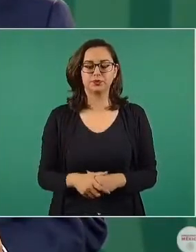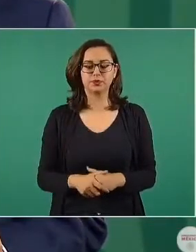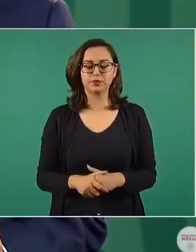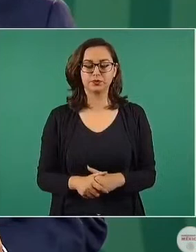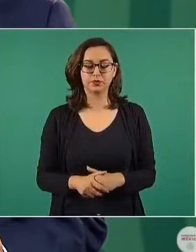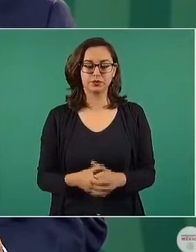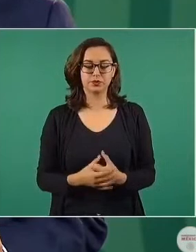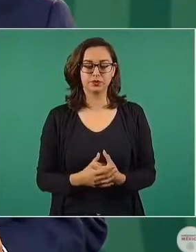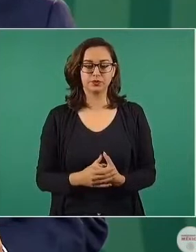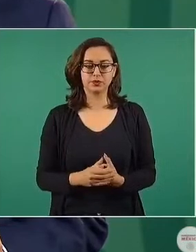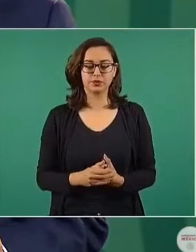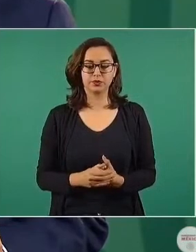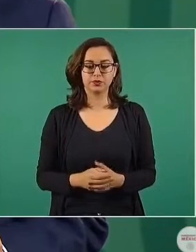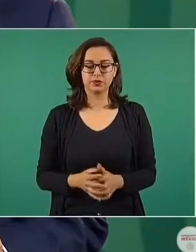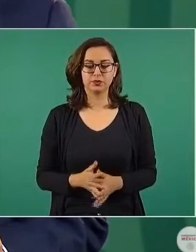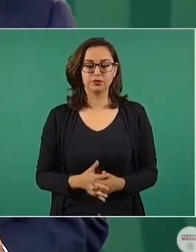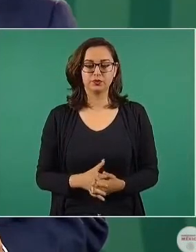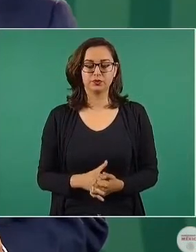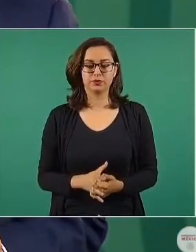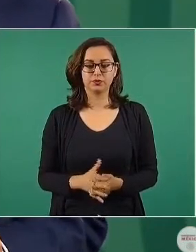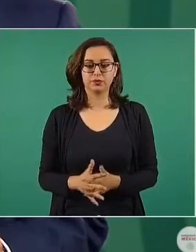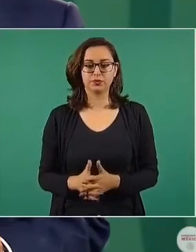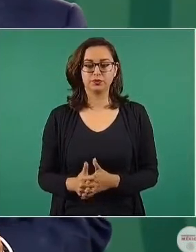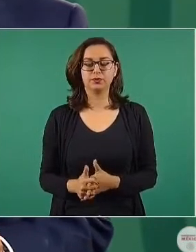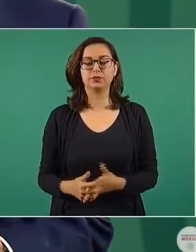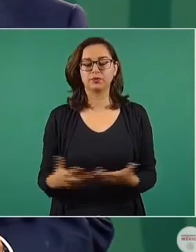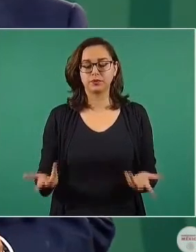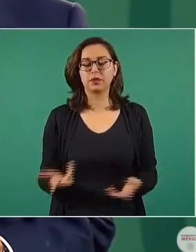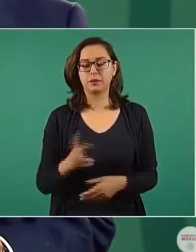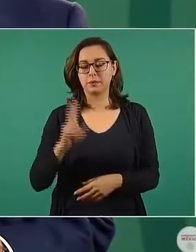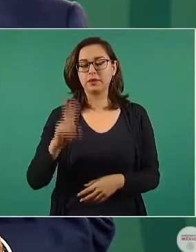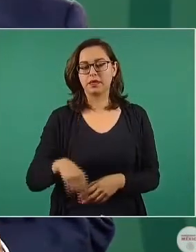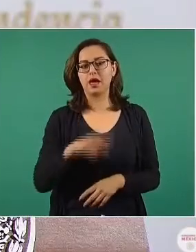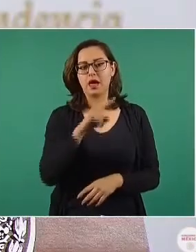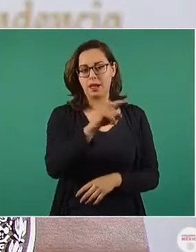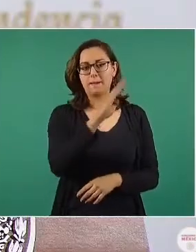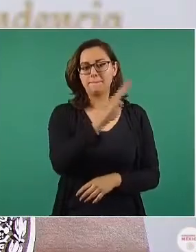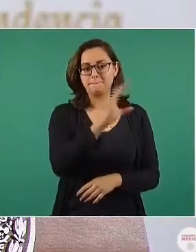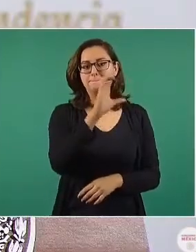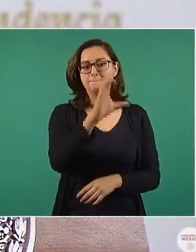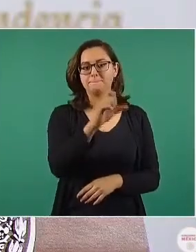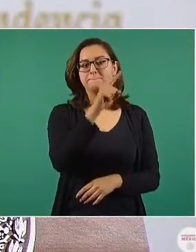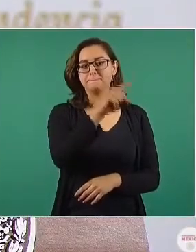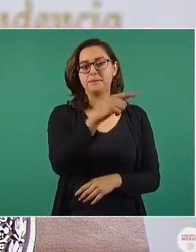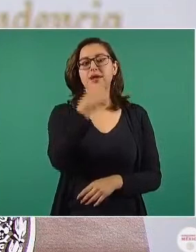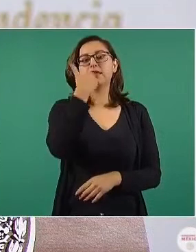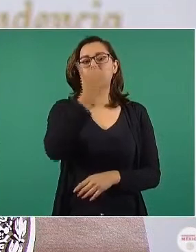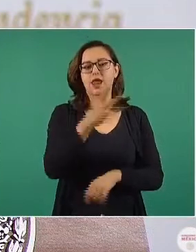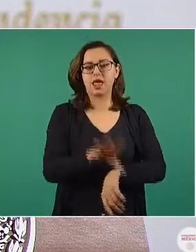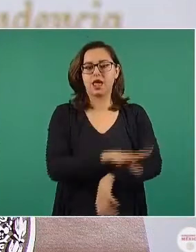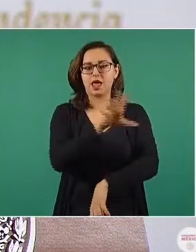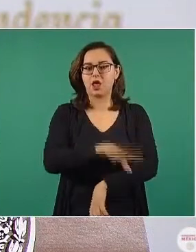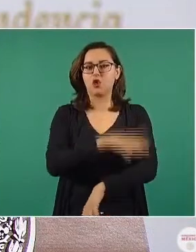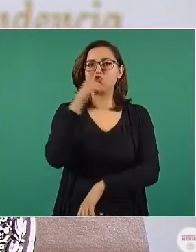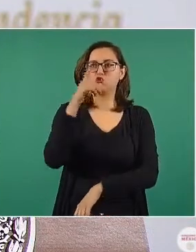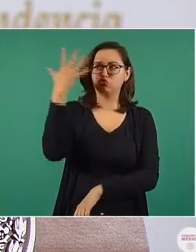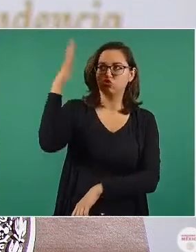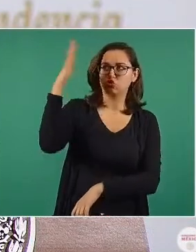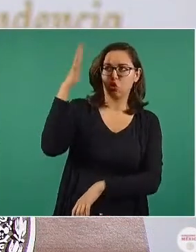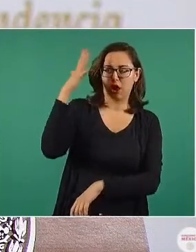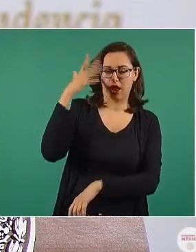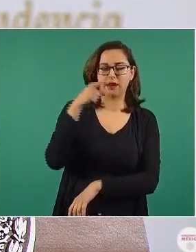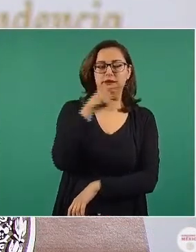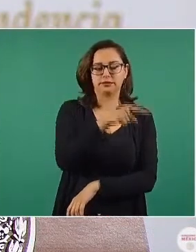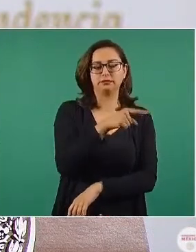de Baja California, y sí son empresas que venden energía eléctrica en